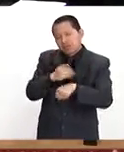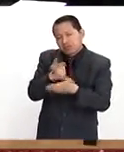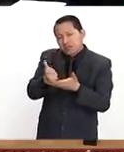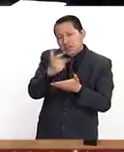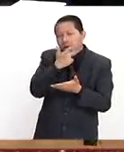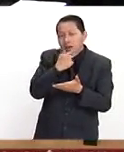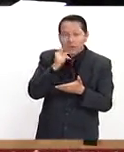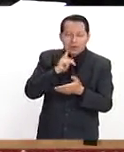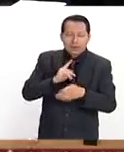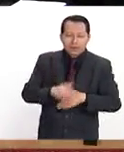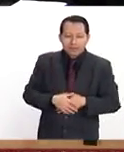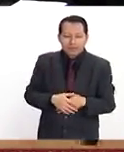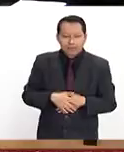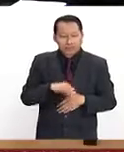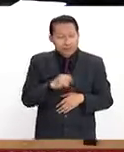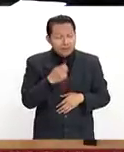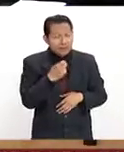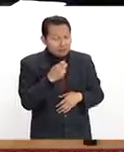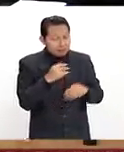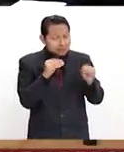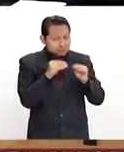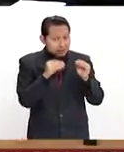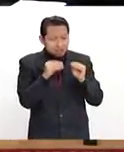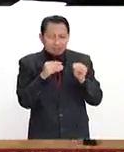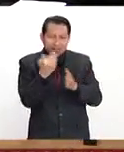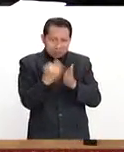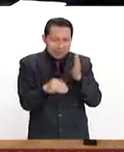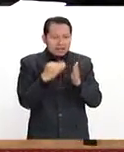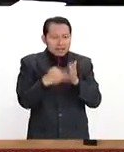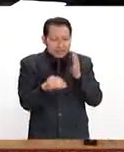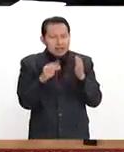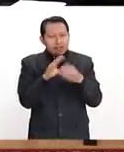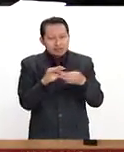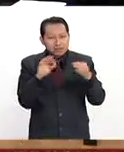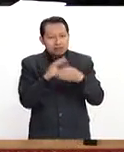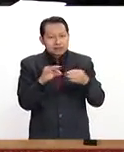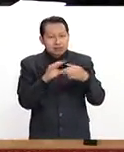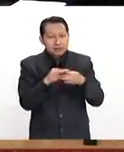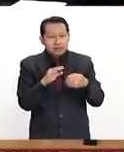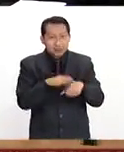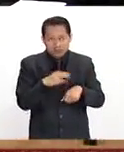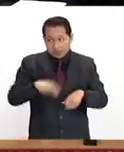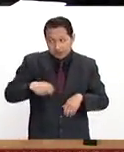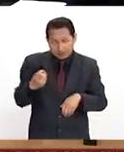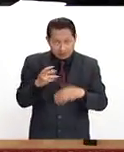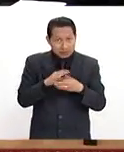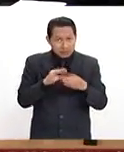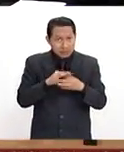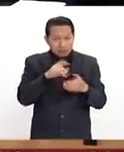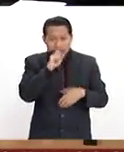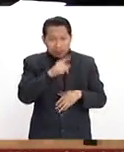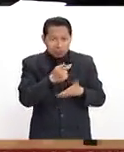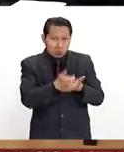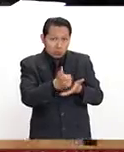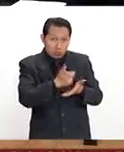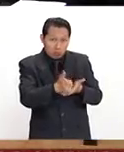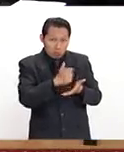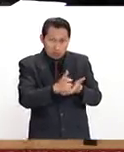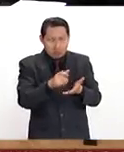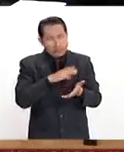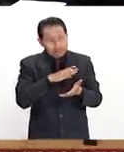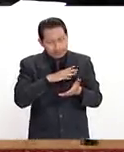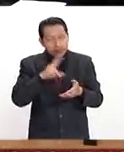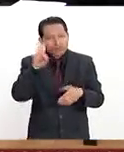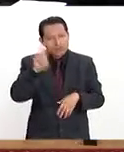los hombres y las mujeres. Que esa es una discusión que ni siquiera hemos entrado. Claro. ¿No? Es decir, esa, por ejemplo, que acabas de decir, es una violencia, la de salarios que, como